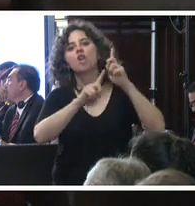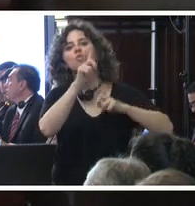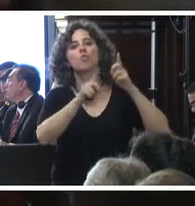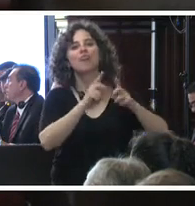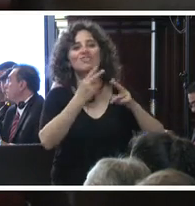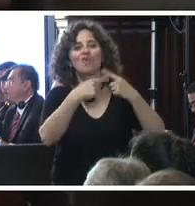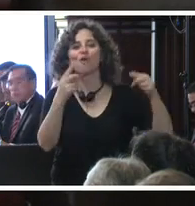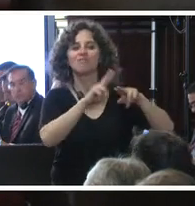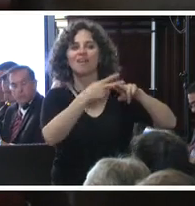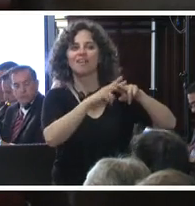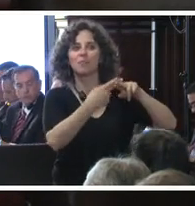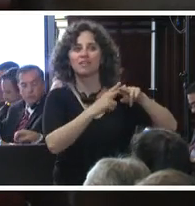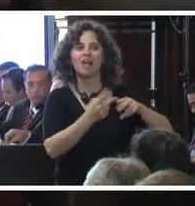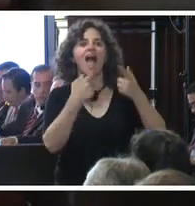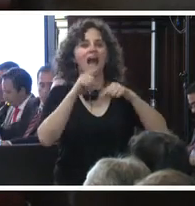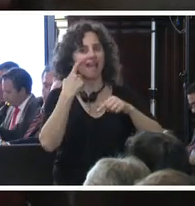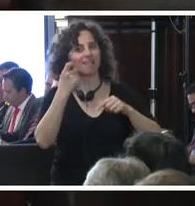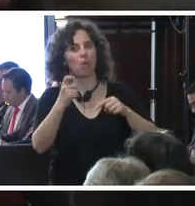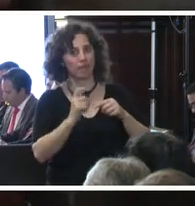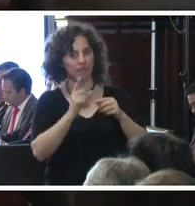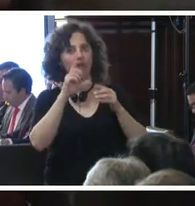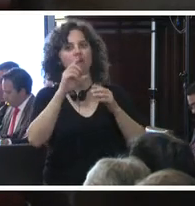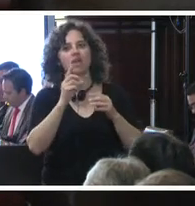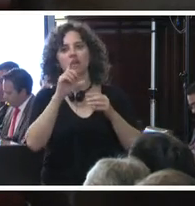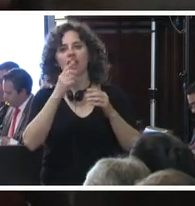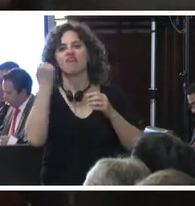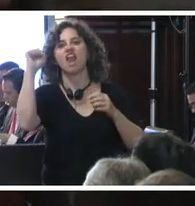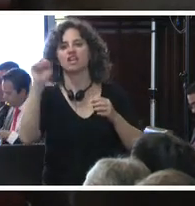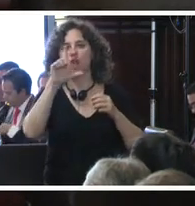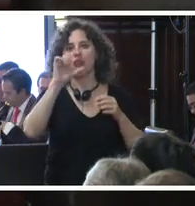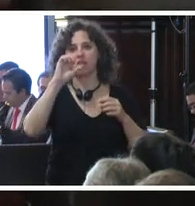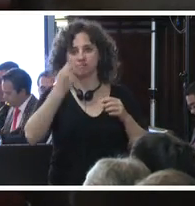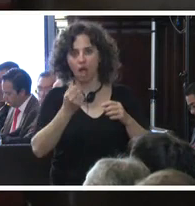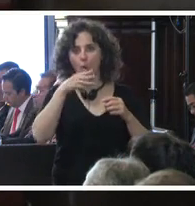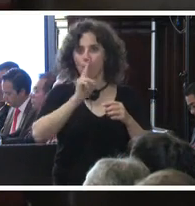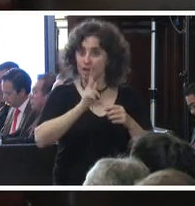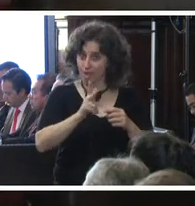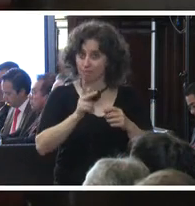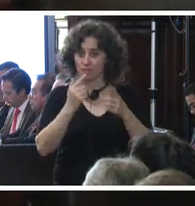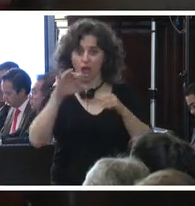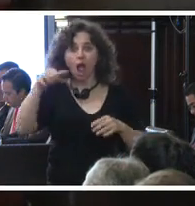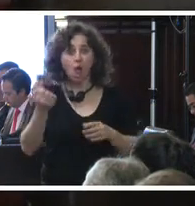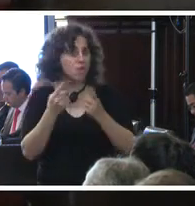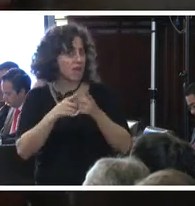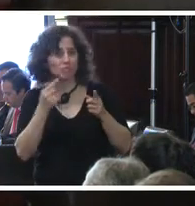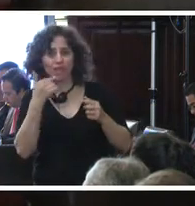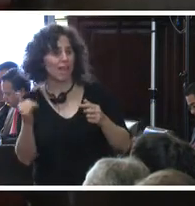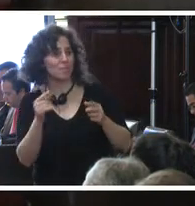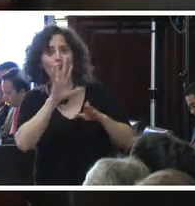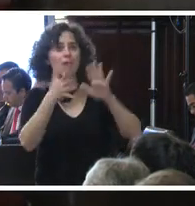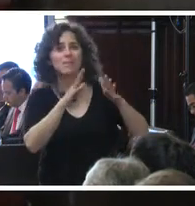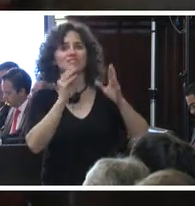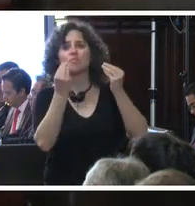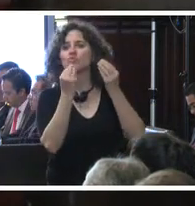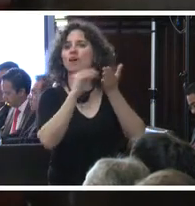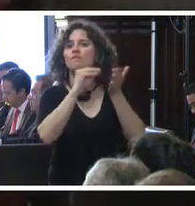que constituyen delitos de lesa humanidad en la comisión de estos crímenes. Coahuila para nosotros es un ejemplo de lo que pasa en muchas partes del